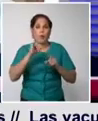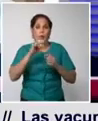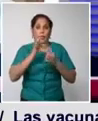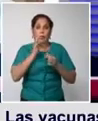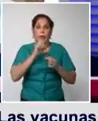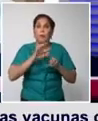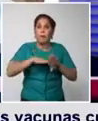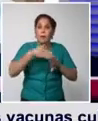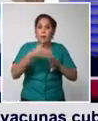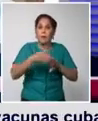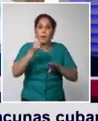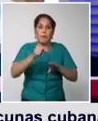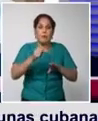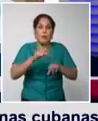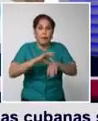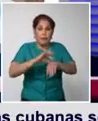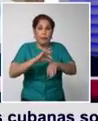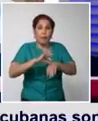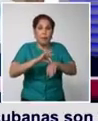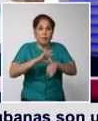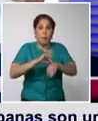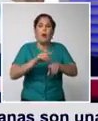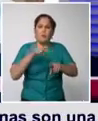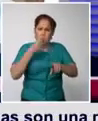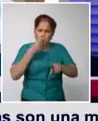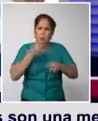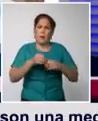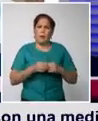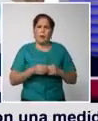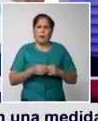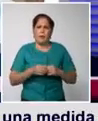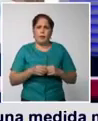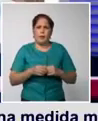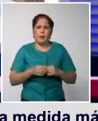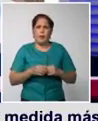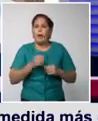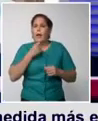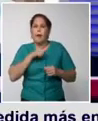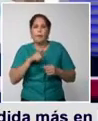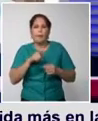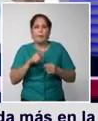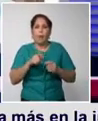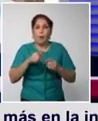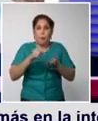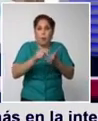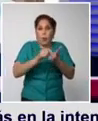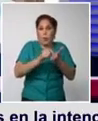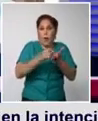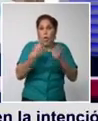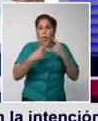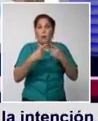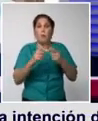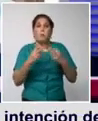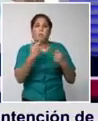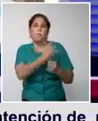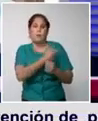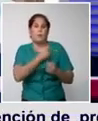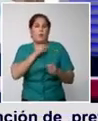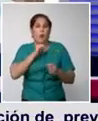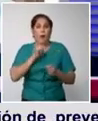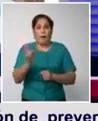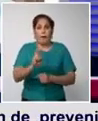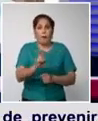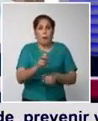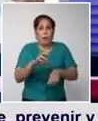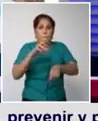que ocurre el accidente donde uno tiene alguna cortada o demás. Pero la vacuna de la rabia, por ejemplo, se